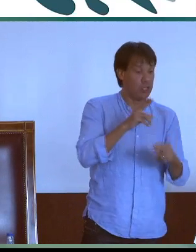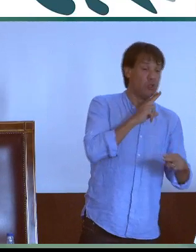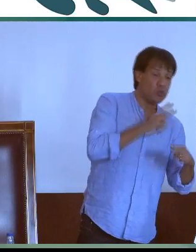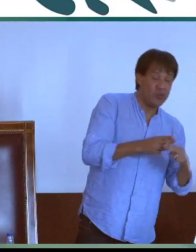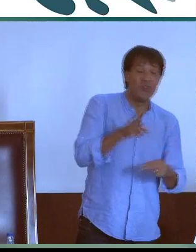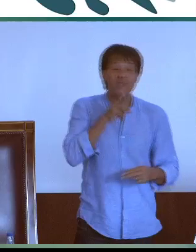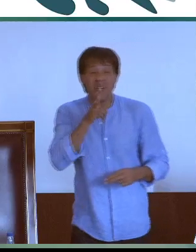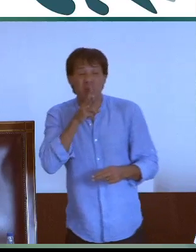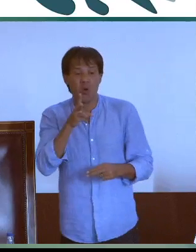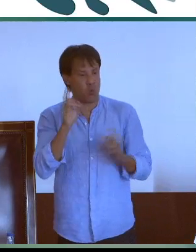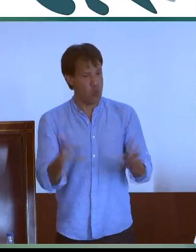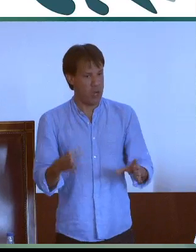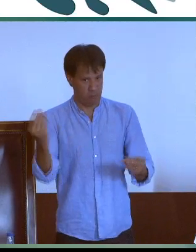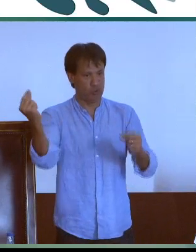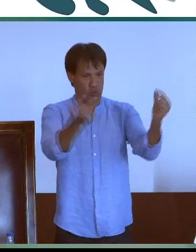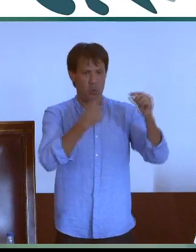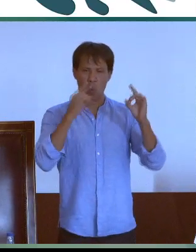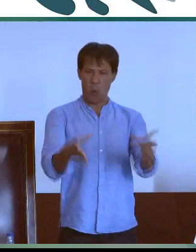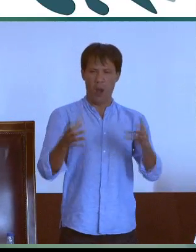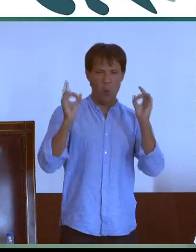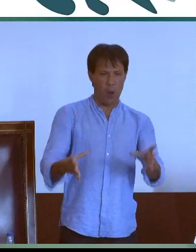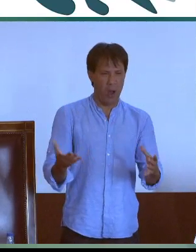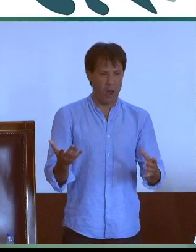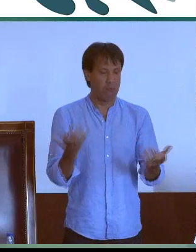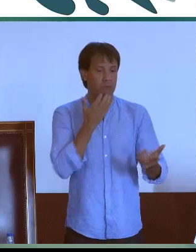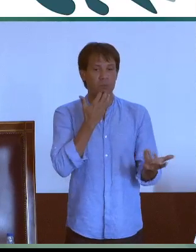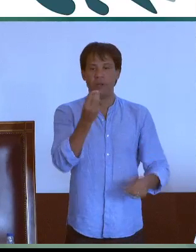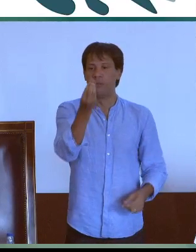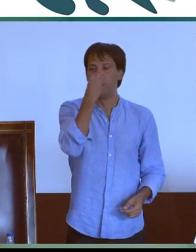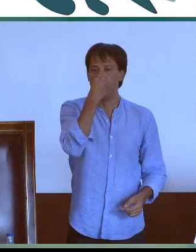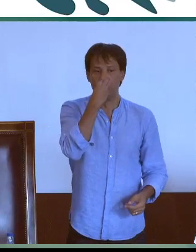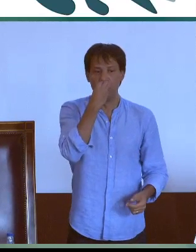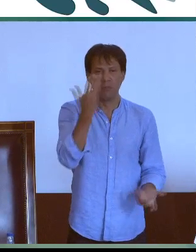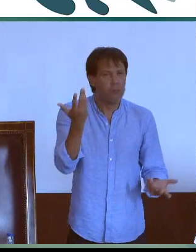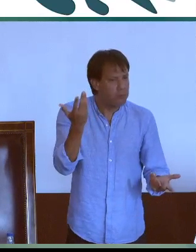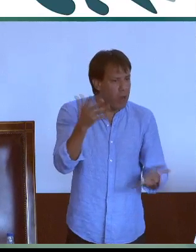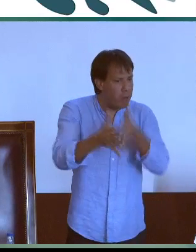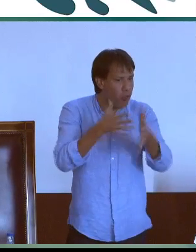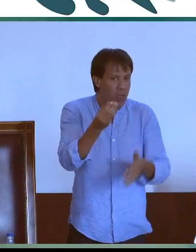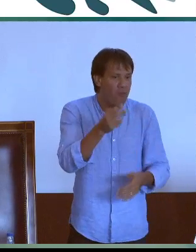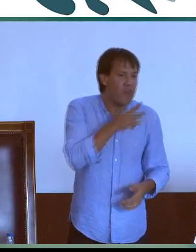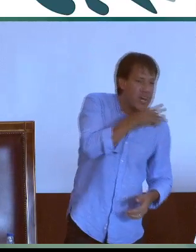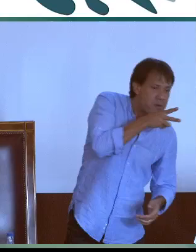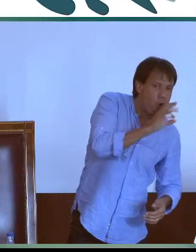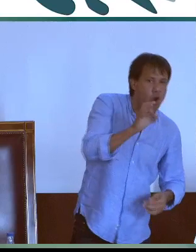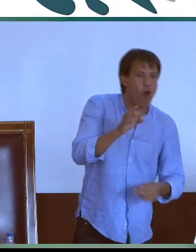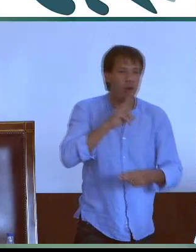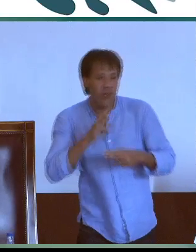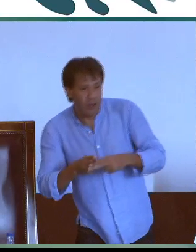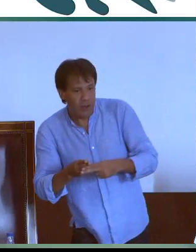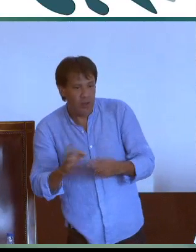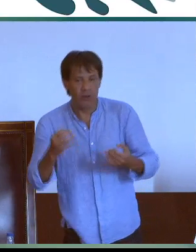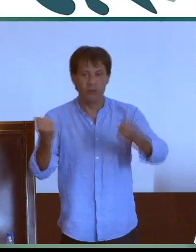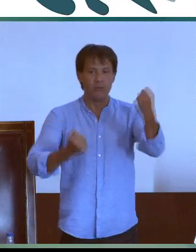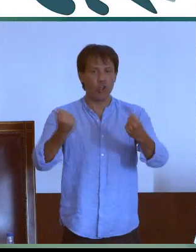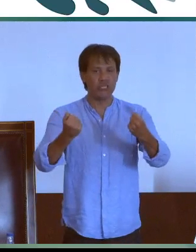fue si es sustantivo o es verbo. Hay muchos debates que surgen en relación a esto. Por ejemplo, comer. ¿Hablamos de verbo